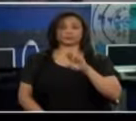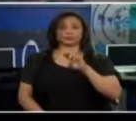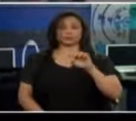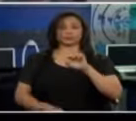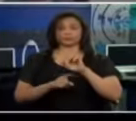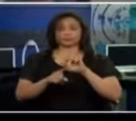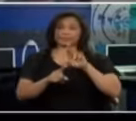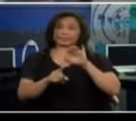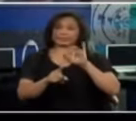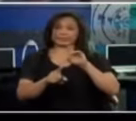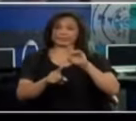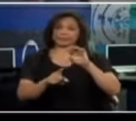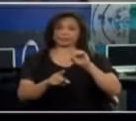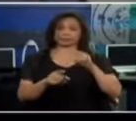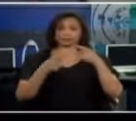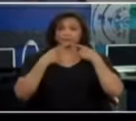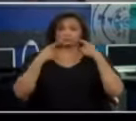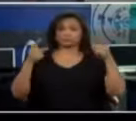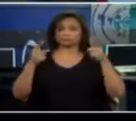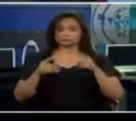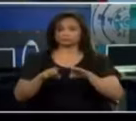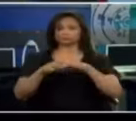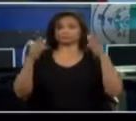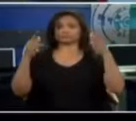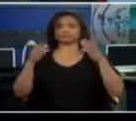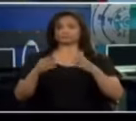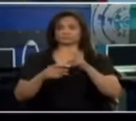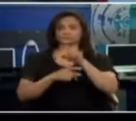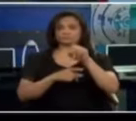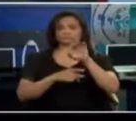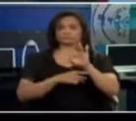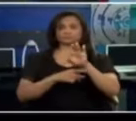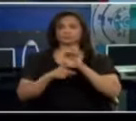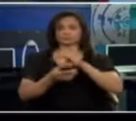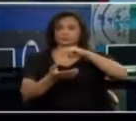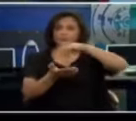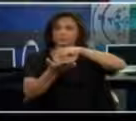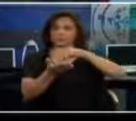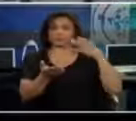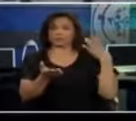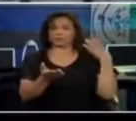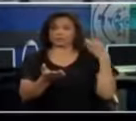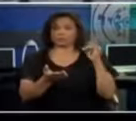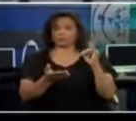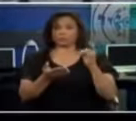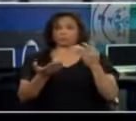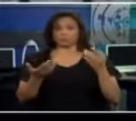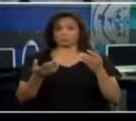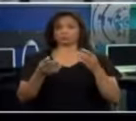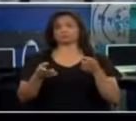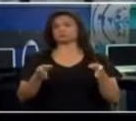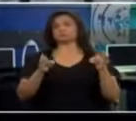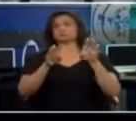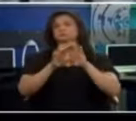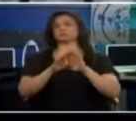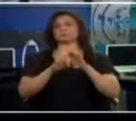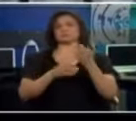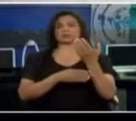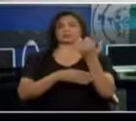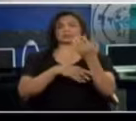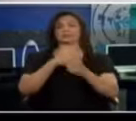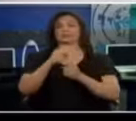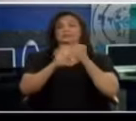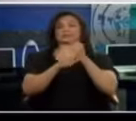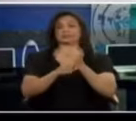dio a conocer mediante rueda de prensa la reapertura de la zona franca del municipio de Cotuí, la cual permaneció por más de 15